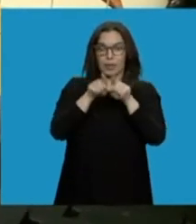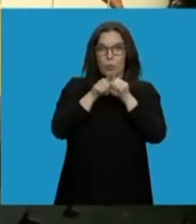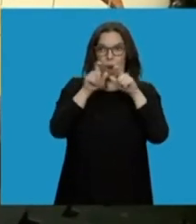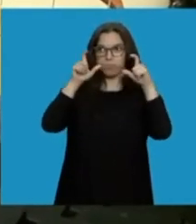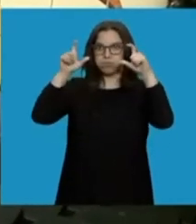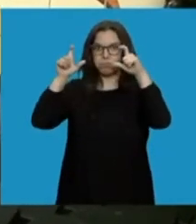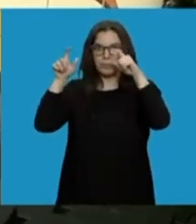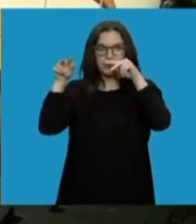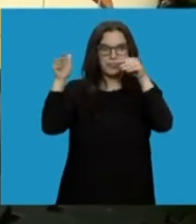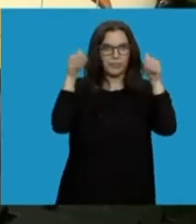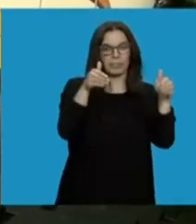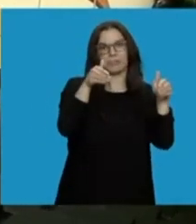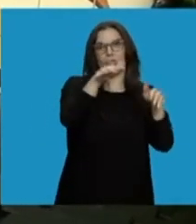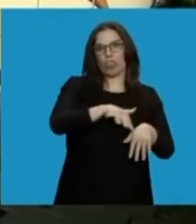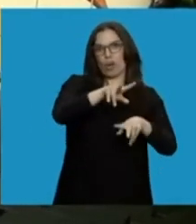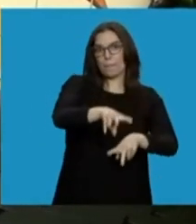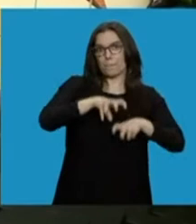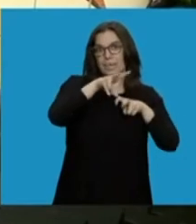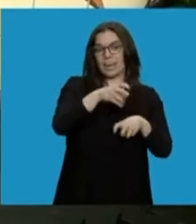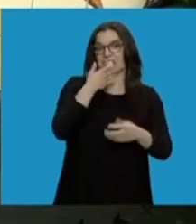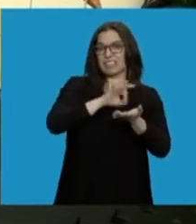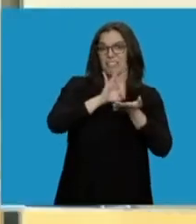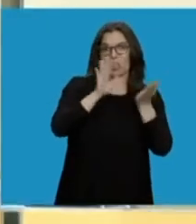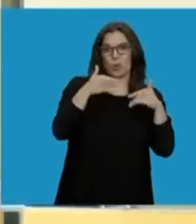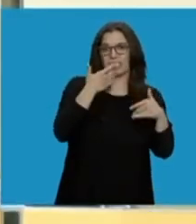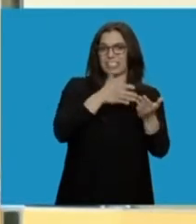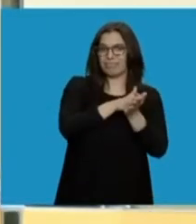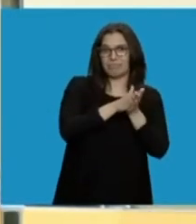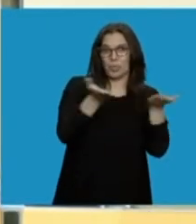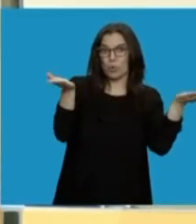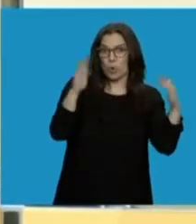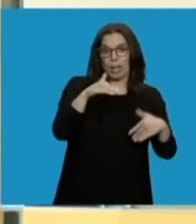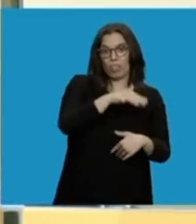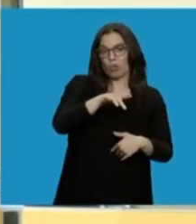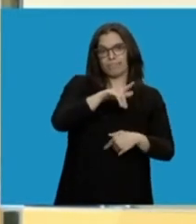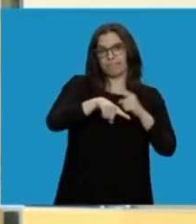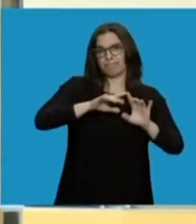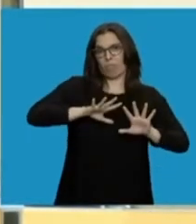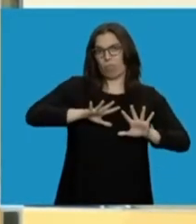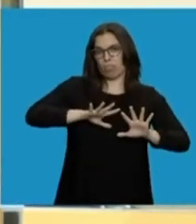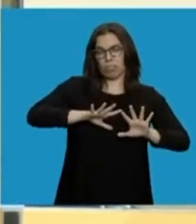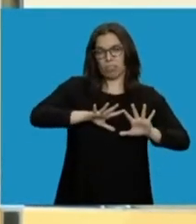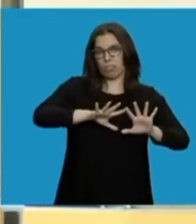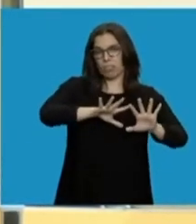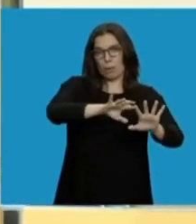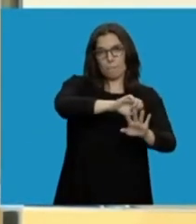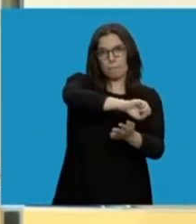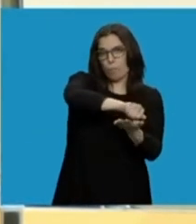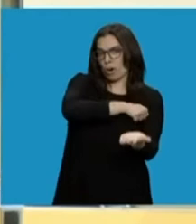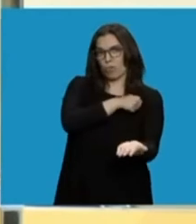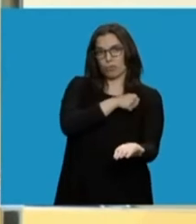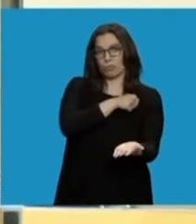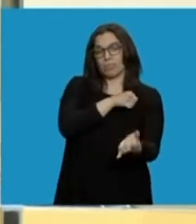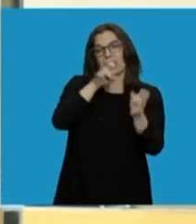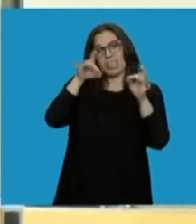cosas, a las cuencas mineras. Sin servicios, sin estímulos, todos esos lugares acabarán siendo borrados del mapa, como